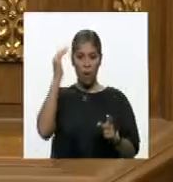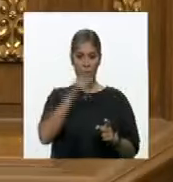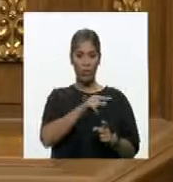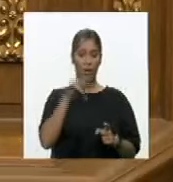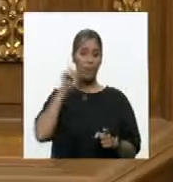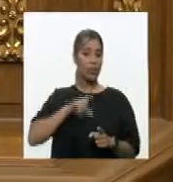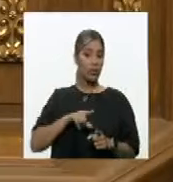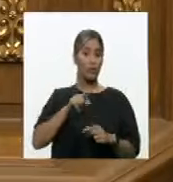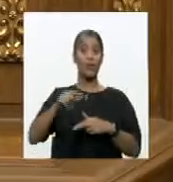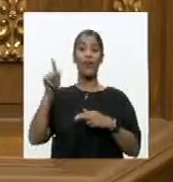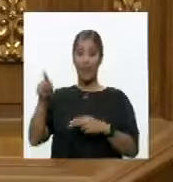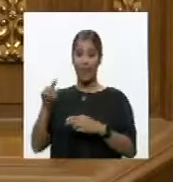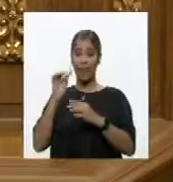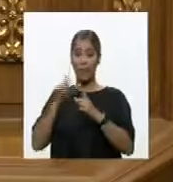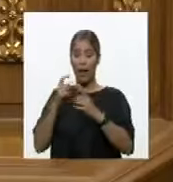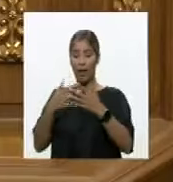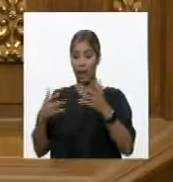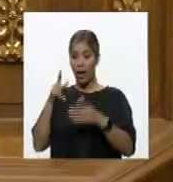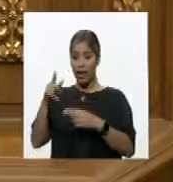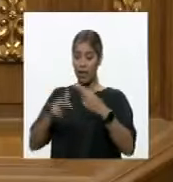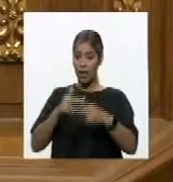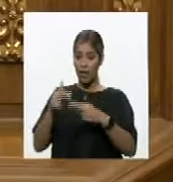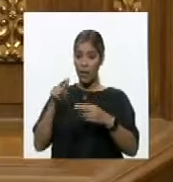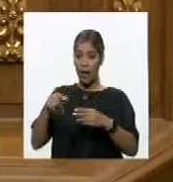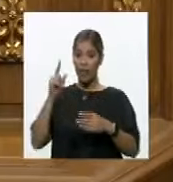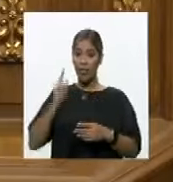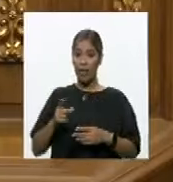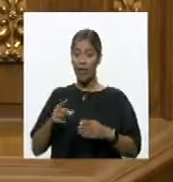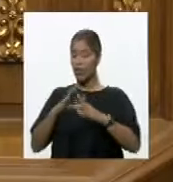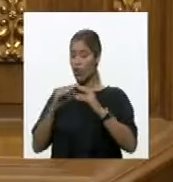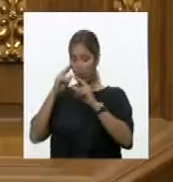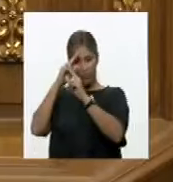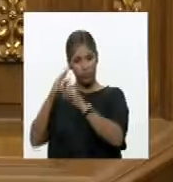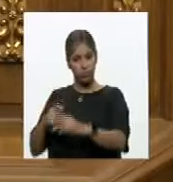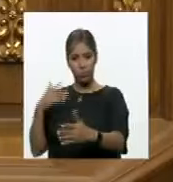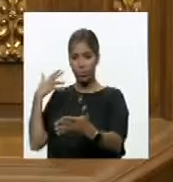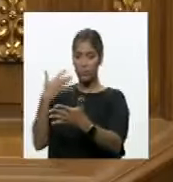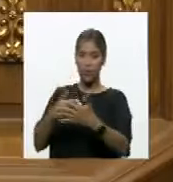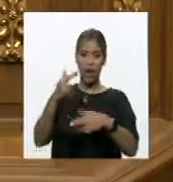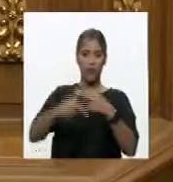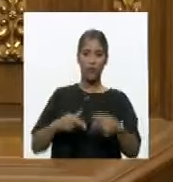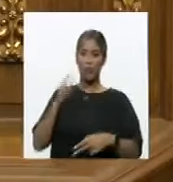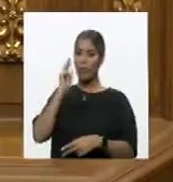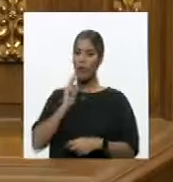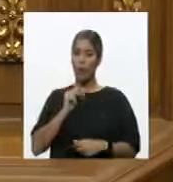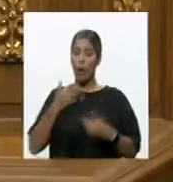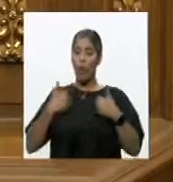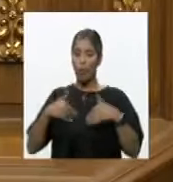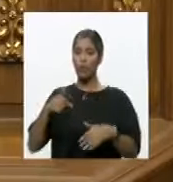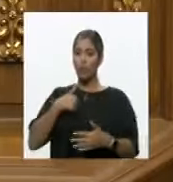revolucionario como Alí Primera merece este y todos los reconocimientos de la Revolución Bolivariana. Por eso quiero pedir a esta